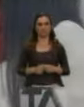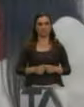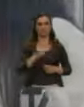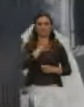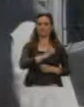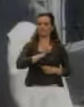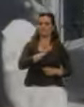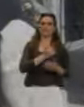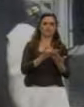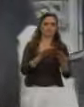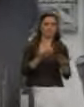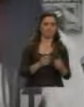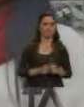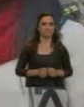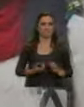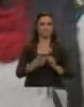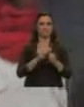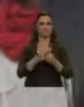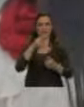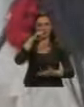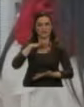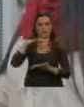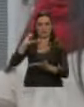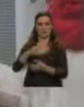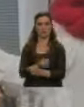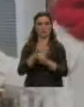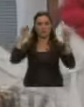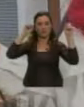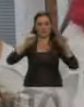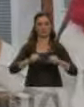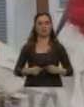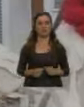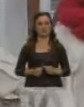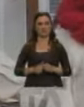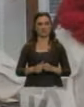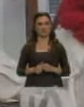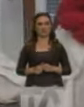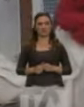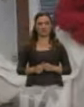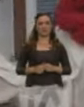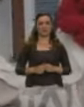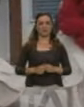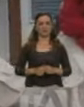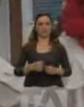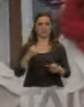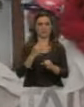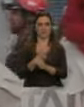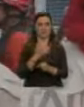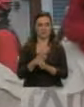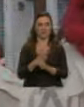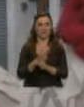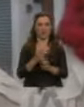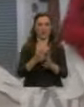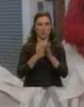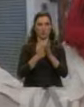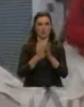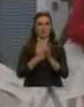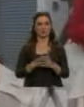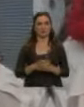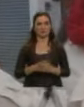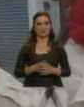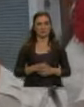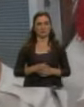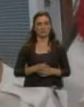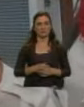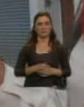se ha presentado este inconveniente por la explosión de un cilindro de gas. Estamos trabajando ya de manera urgente para